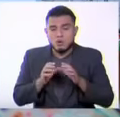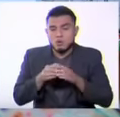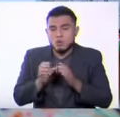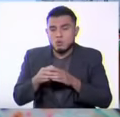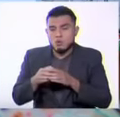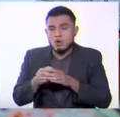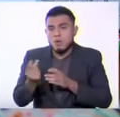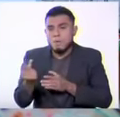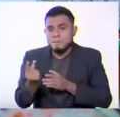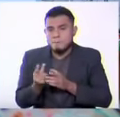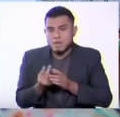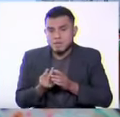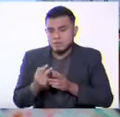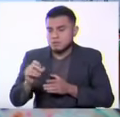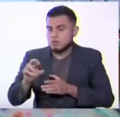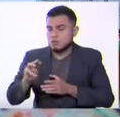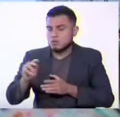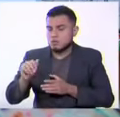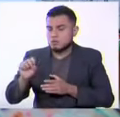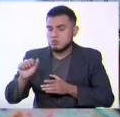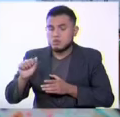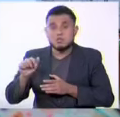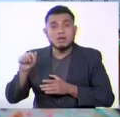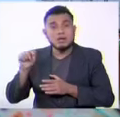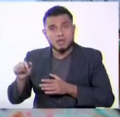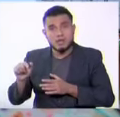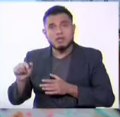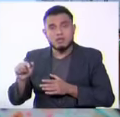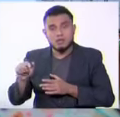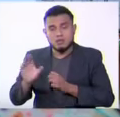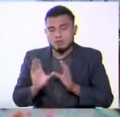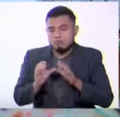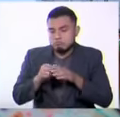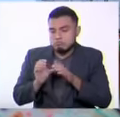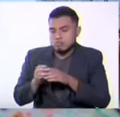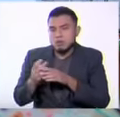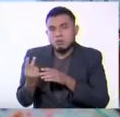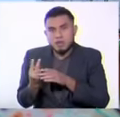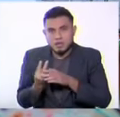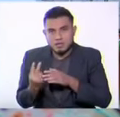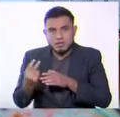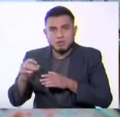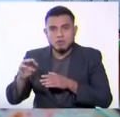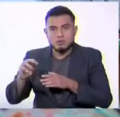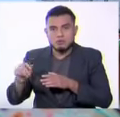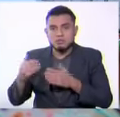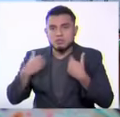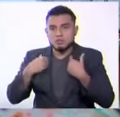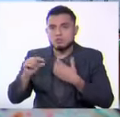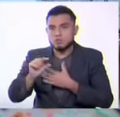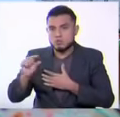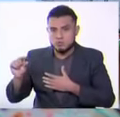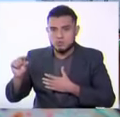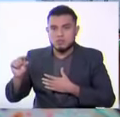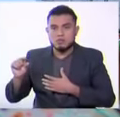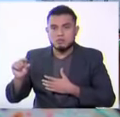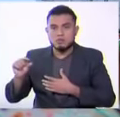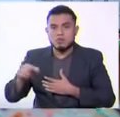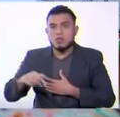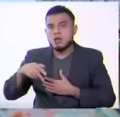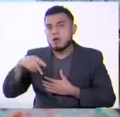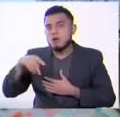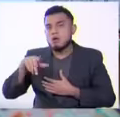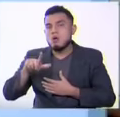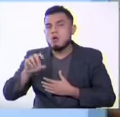de cromosomas. Por lo tanto, estos juegos de cromosomas tienen un nombre formal, conocido como